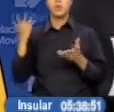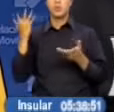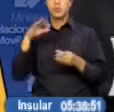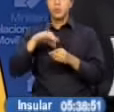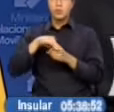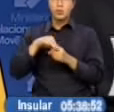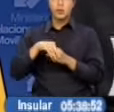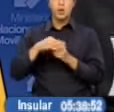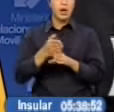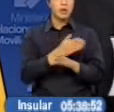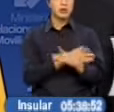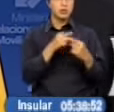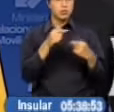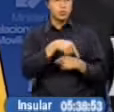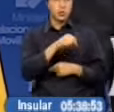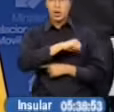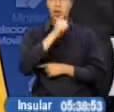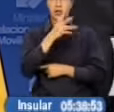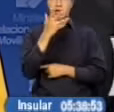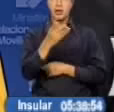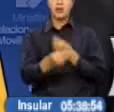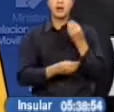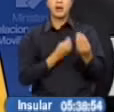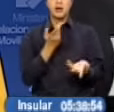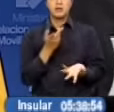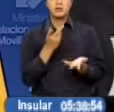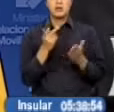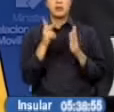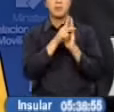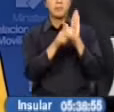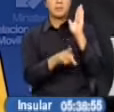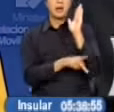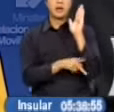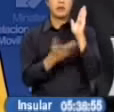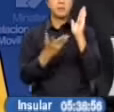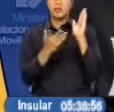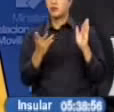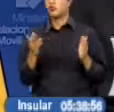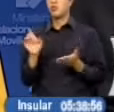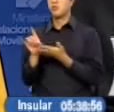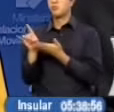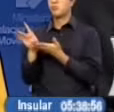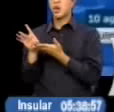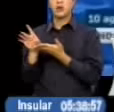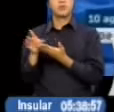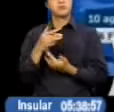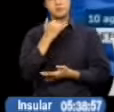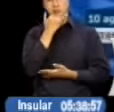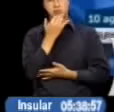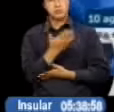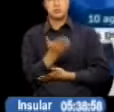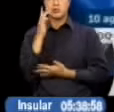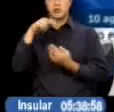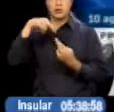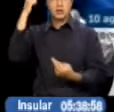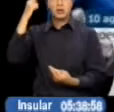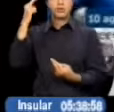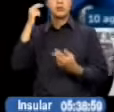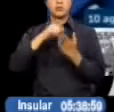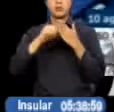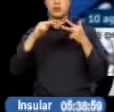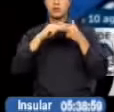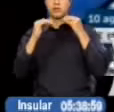urnas hizo a través de una toma del poder de yale a nivel regional según el